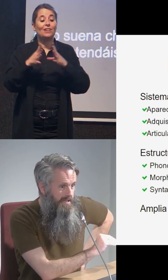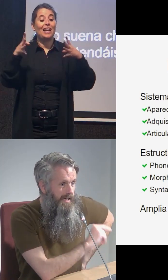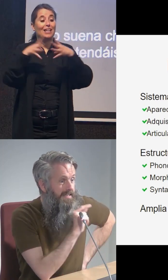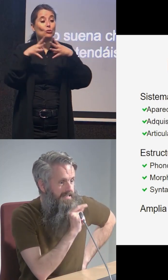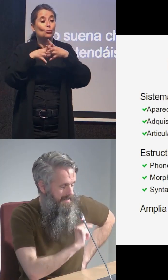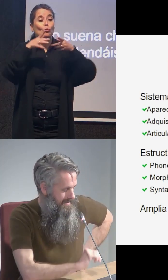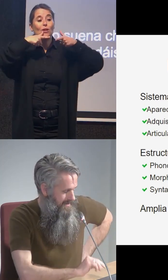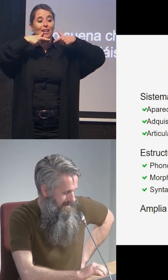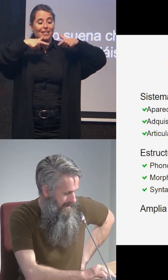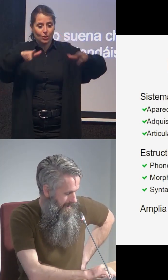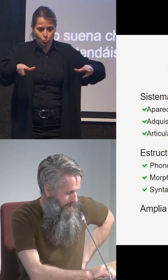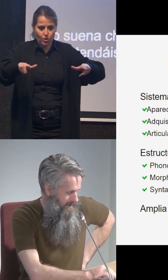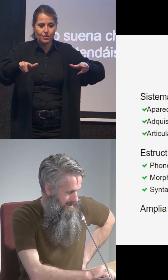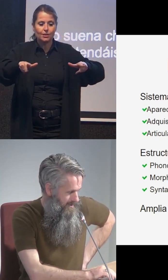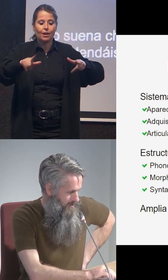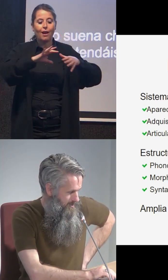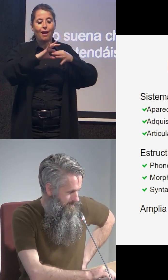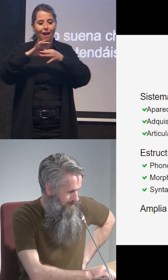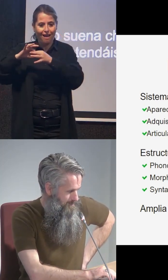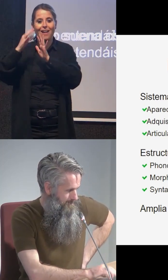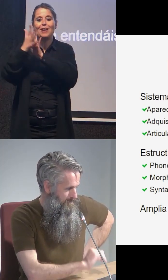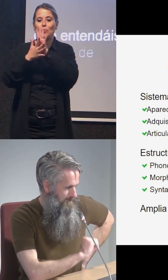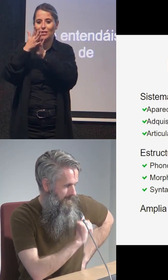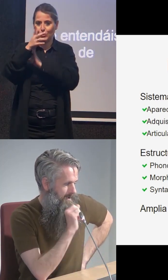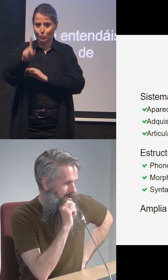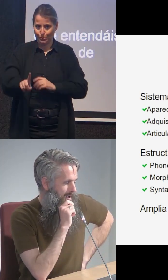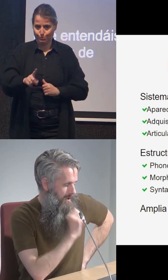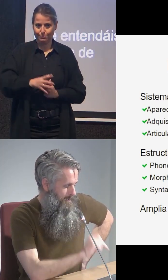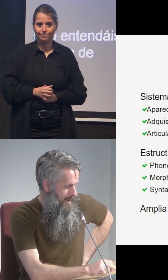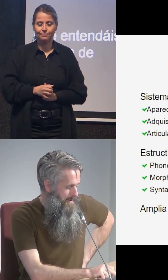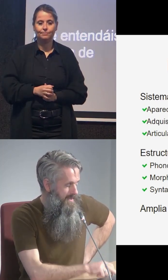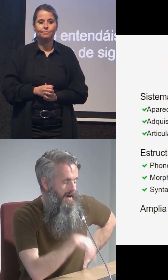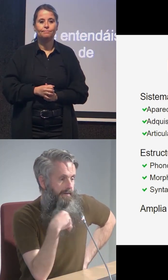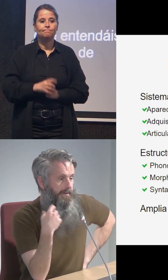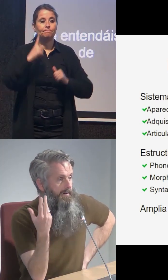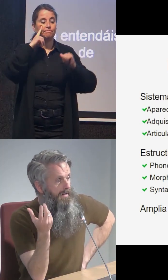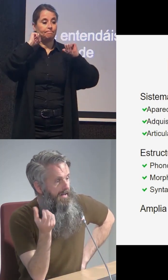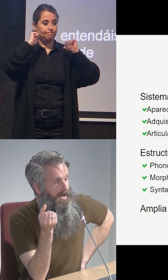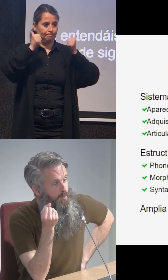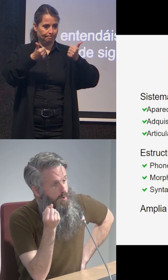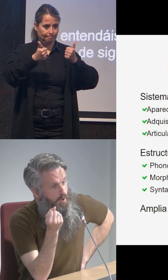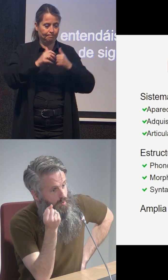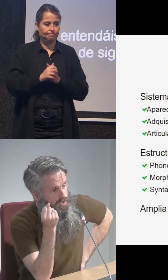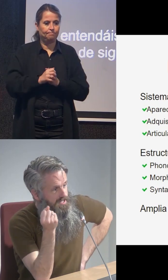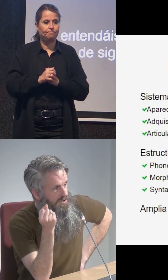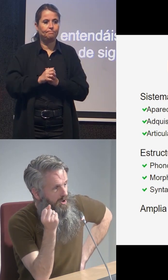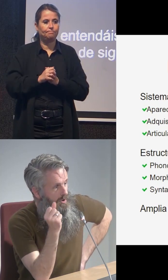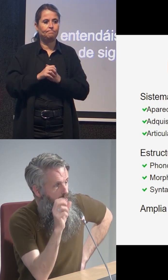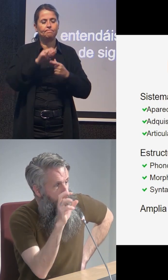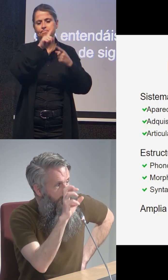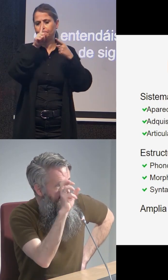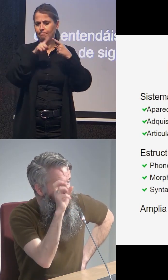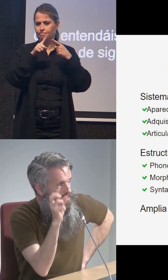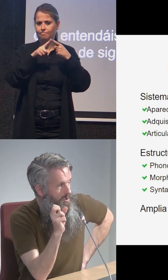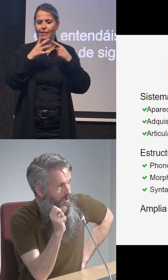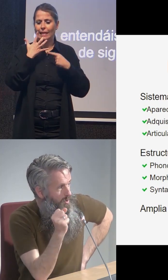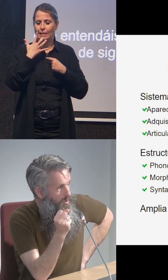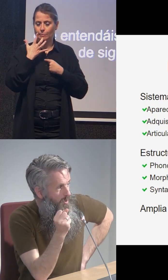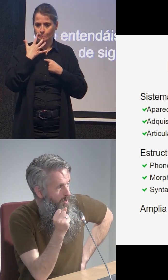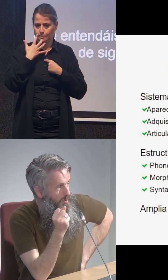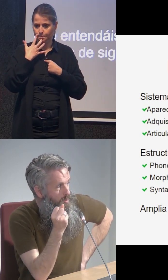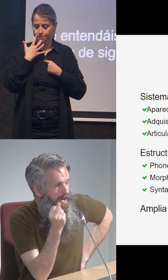estructura lingüística sí existe en la lengua de signos. Para empezar, un signo no